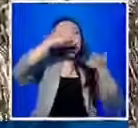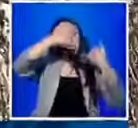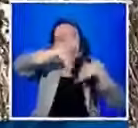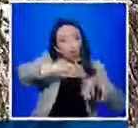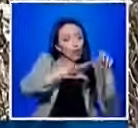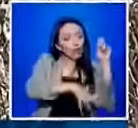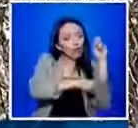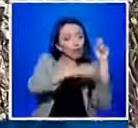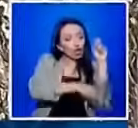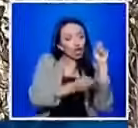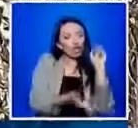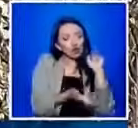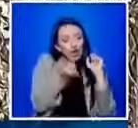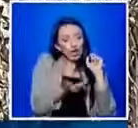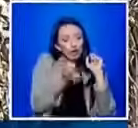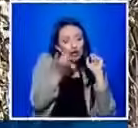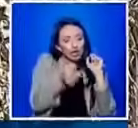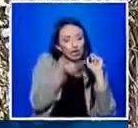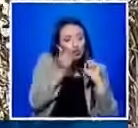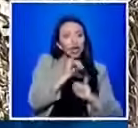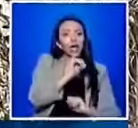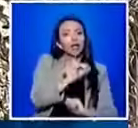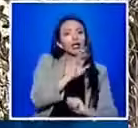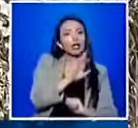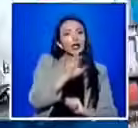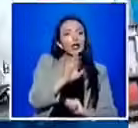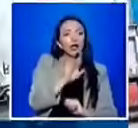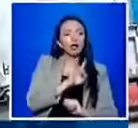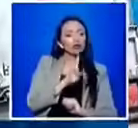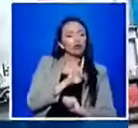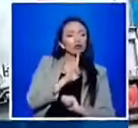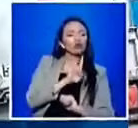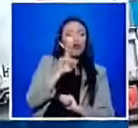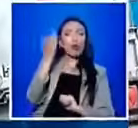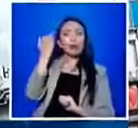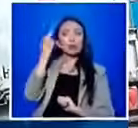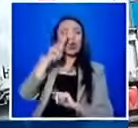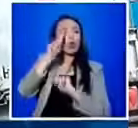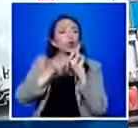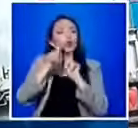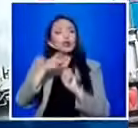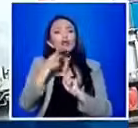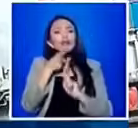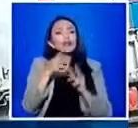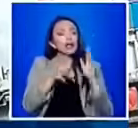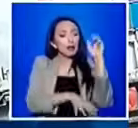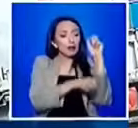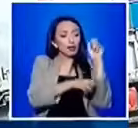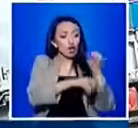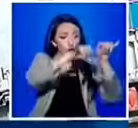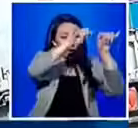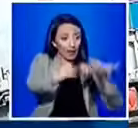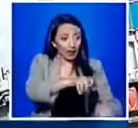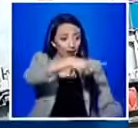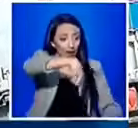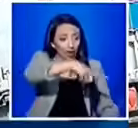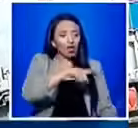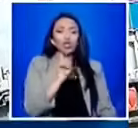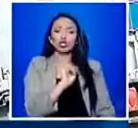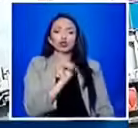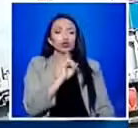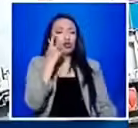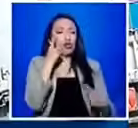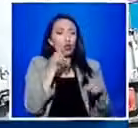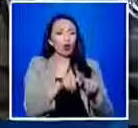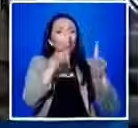ITT y que no se dé paso a los resultados de la consulta popular del año anterior, en el que se estableció que el crudo se quede